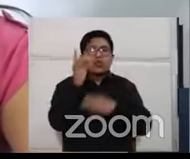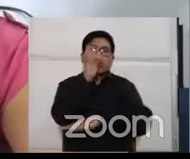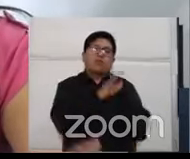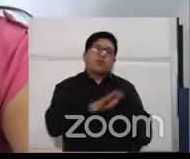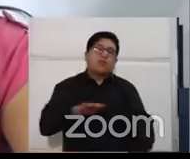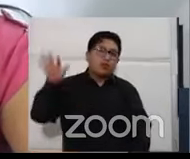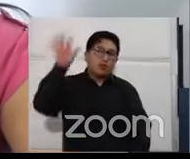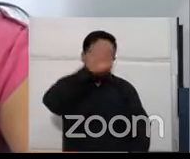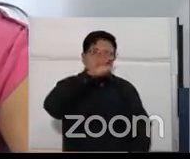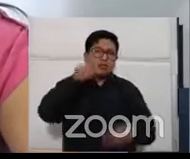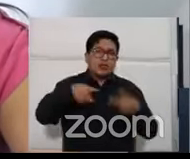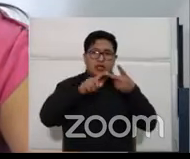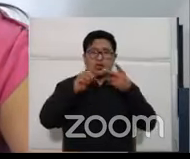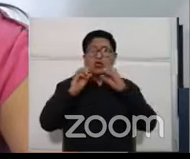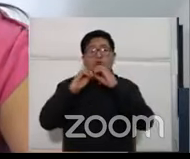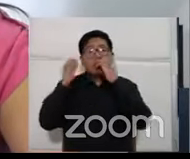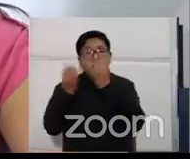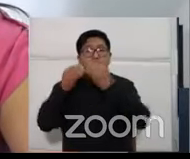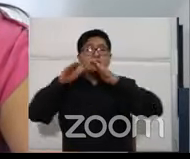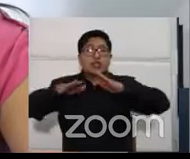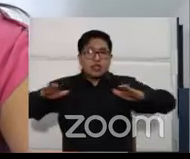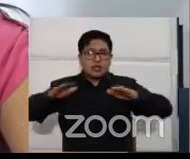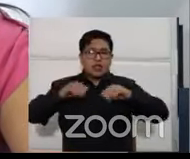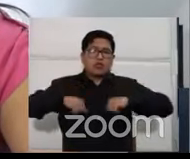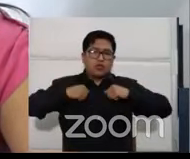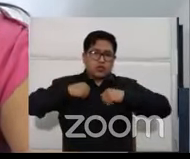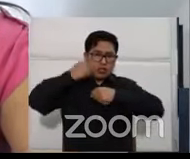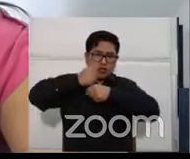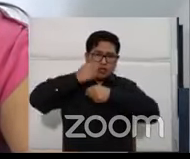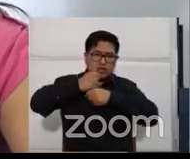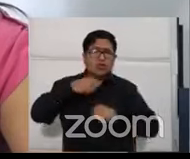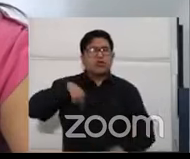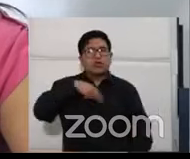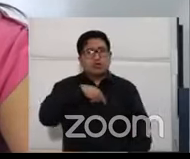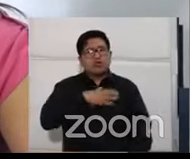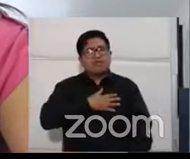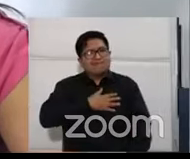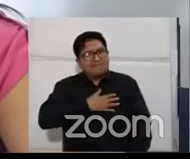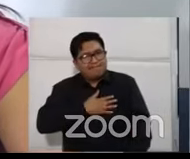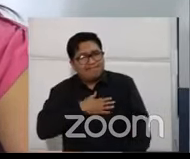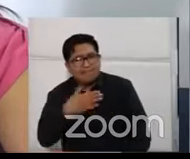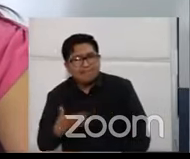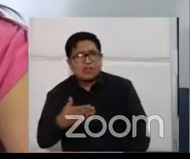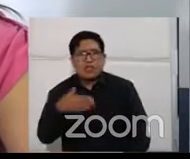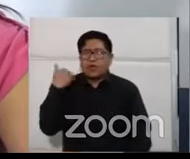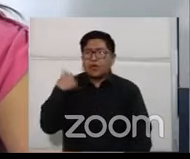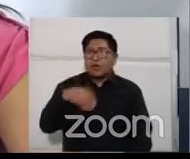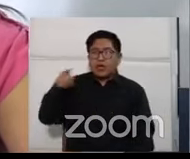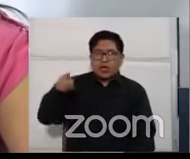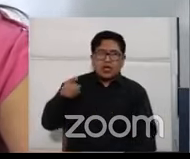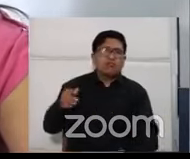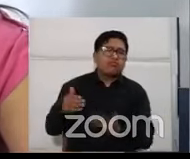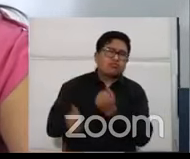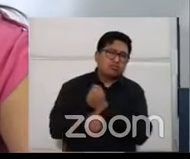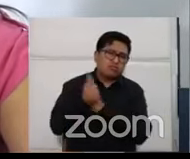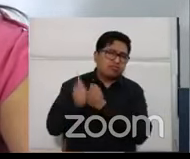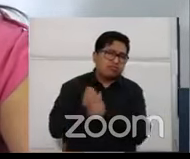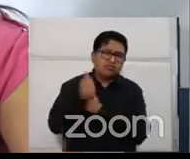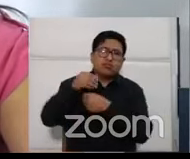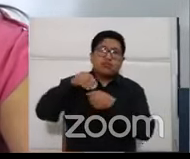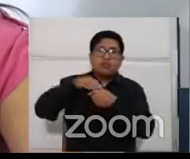la unap sua nuestra solidaridad por la difícil crisis que está atravesando esta población en época de